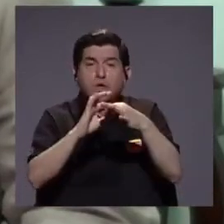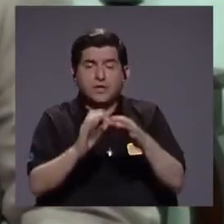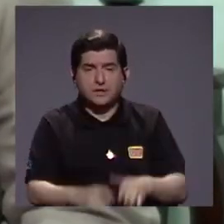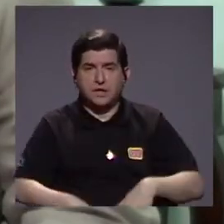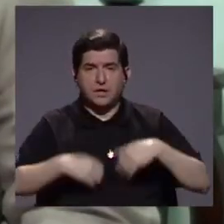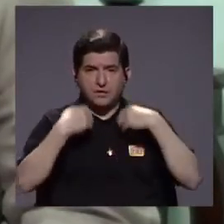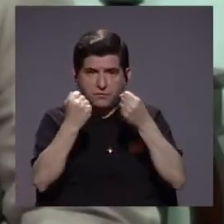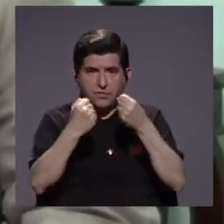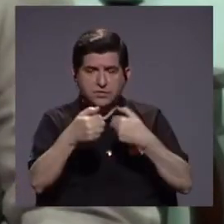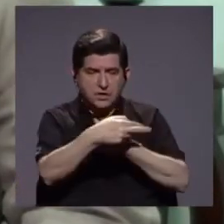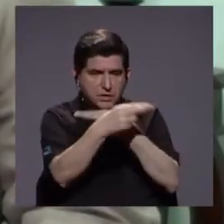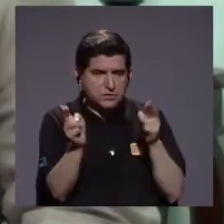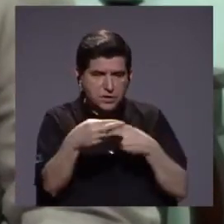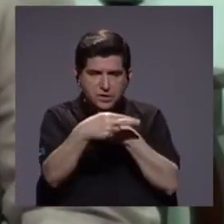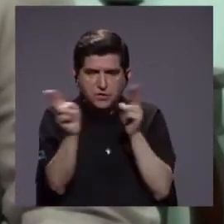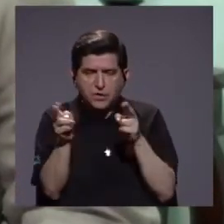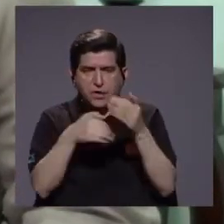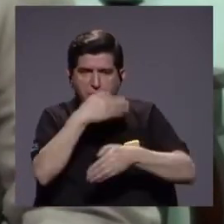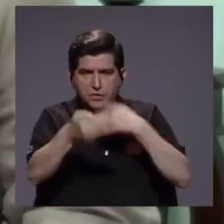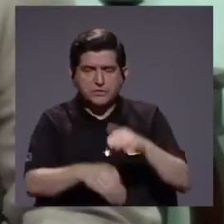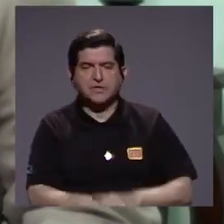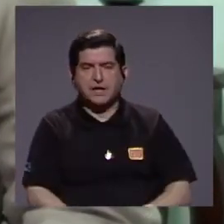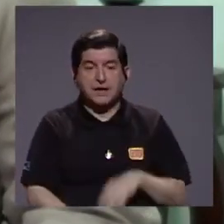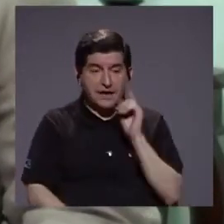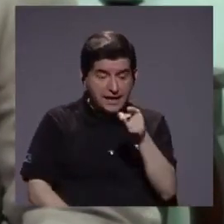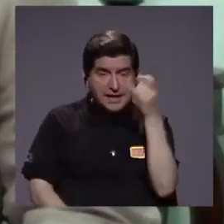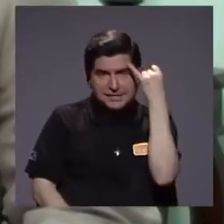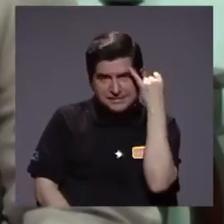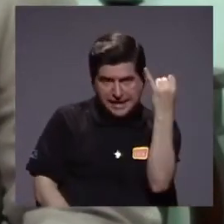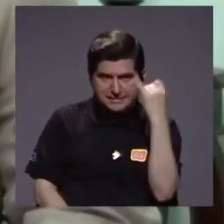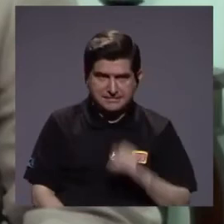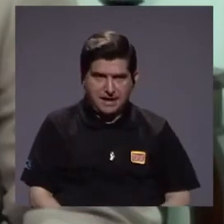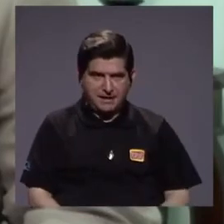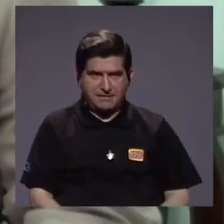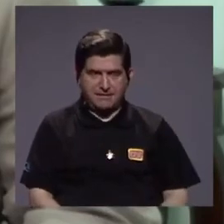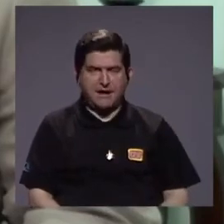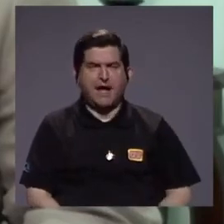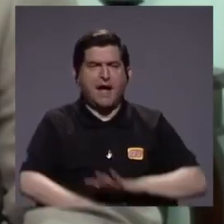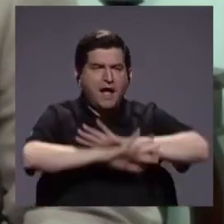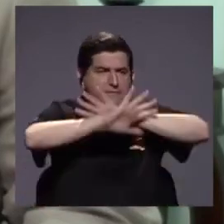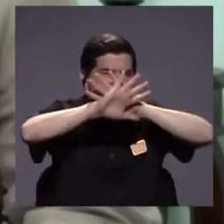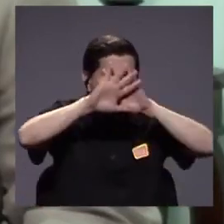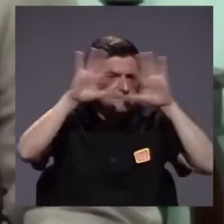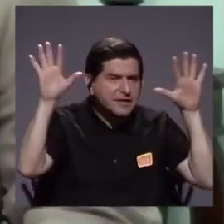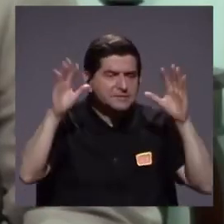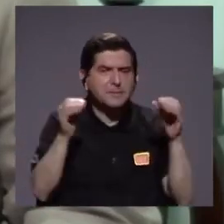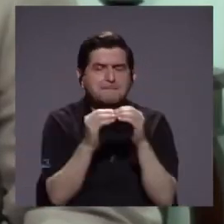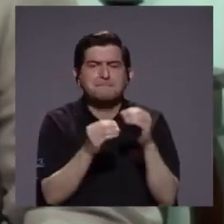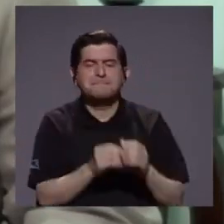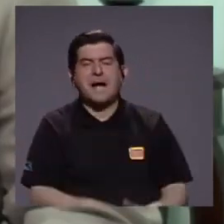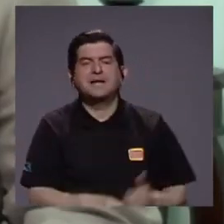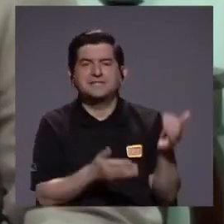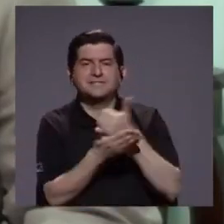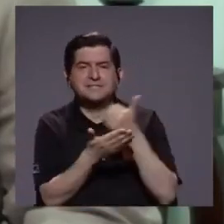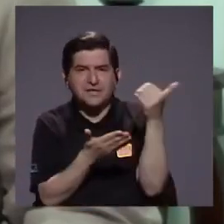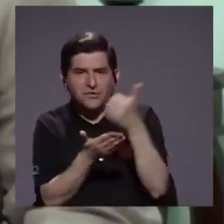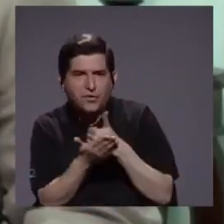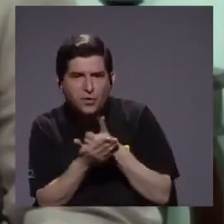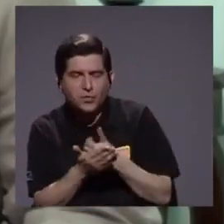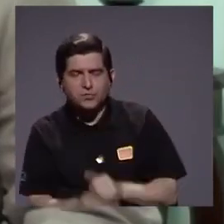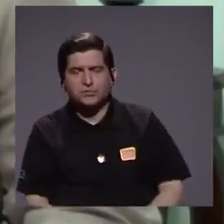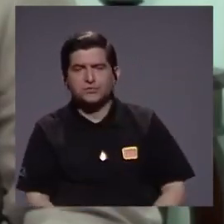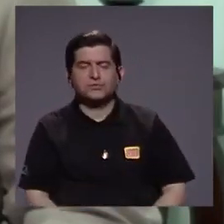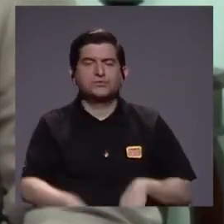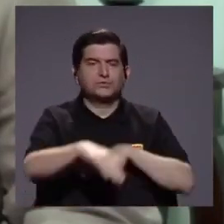fortalecer la regionalización. Y con base en eso, destinar transparentemente más recursos hacia las